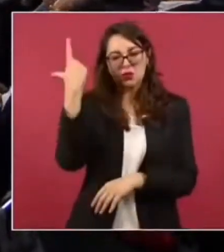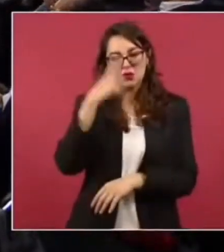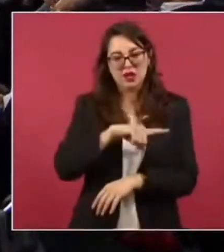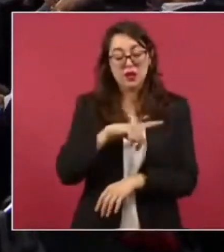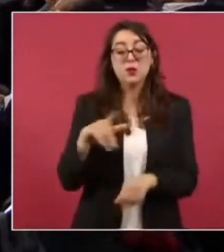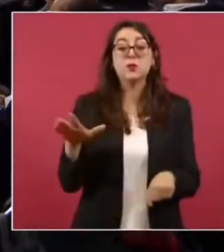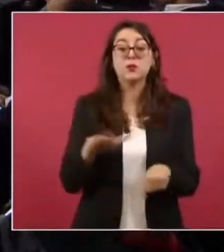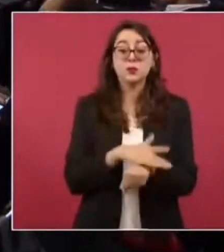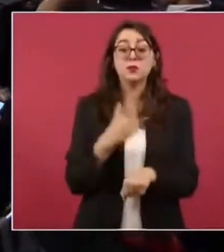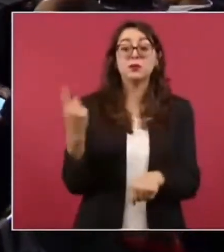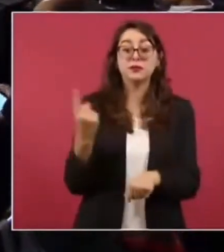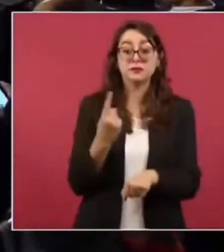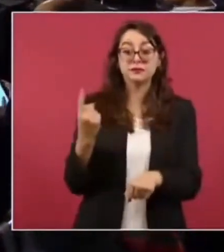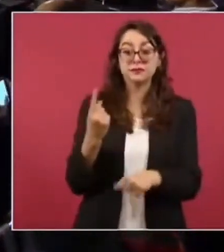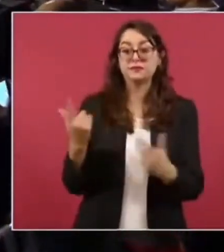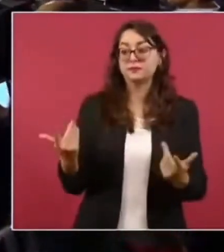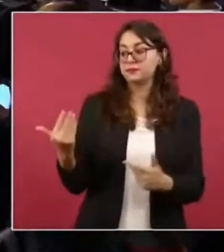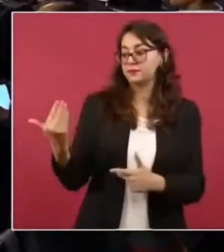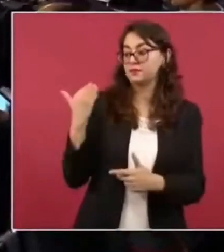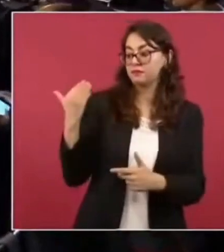convocó a una manifestación